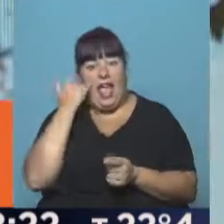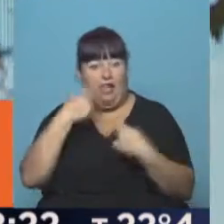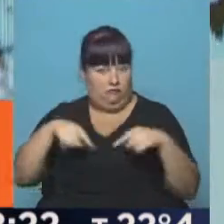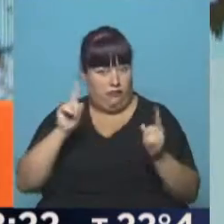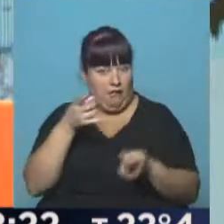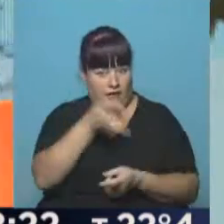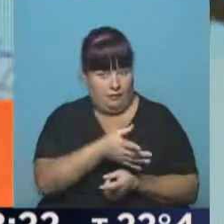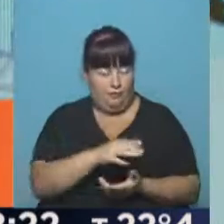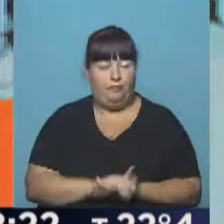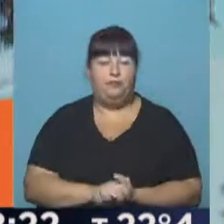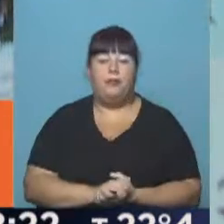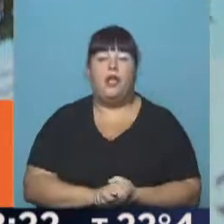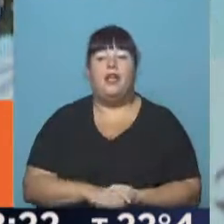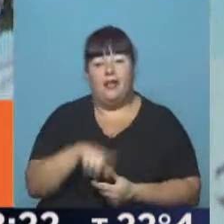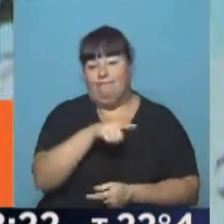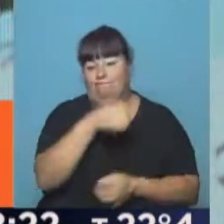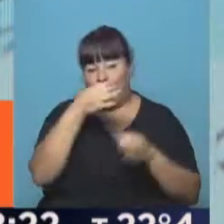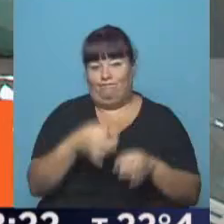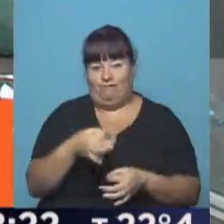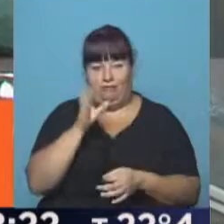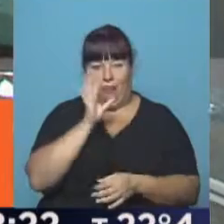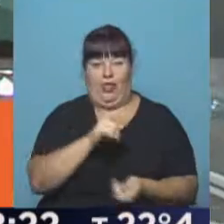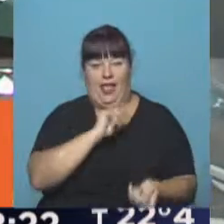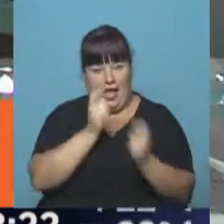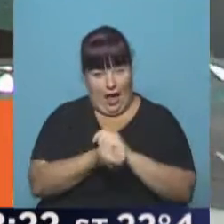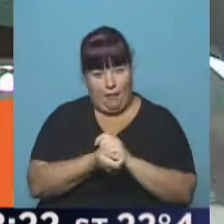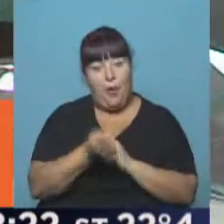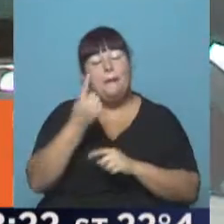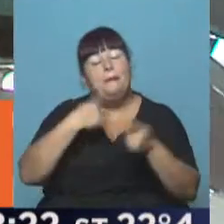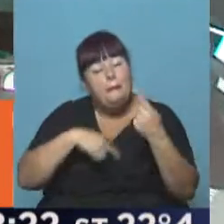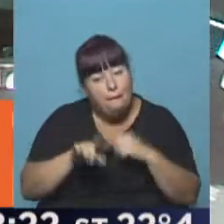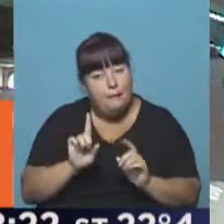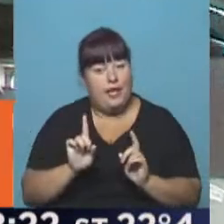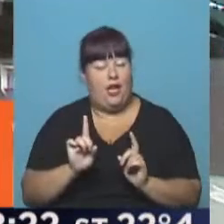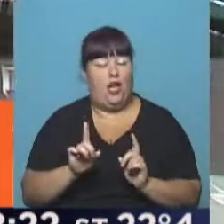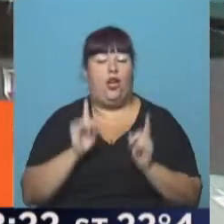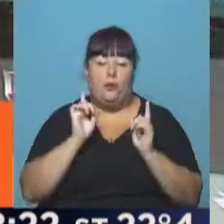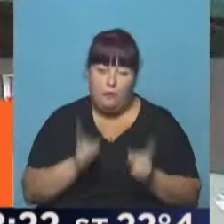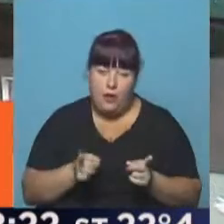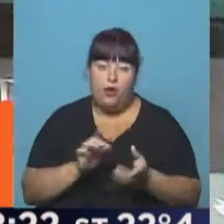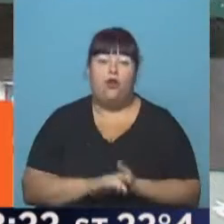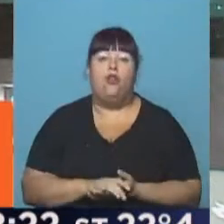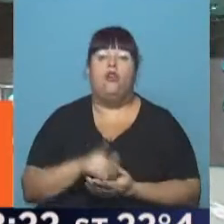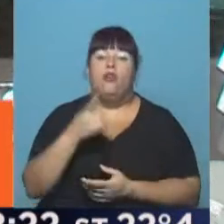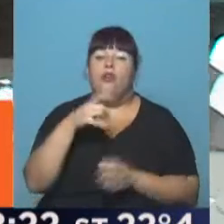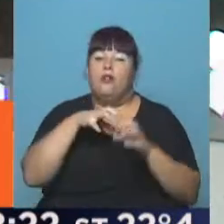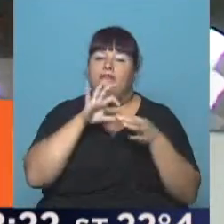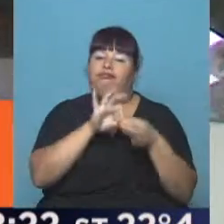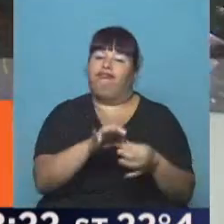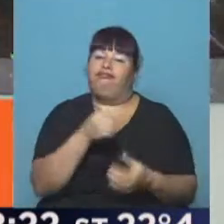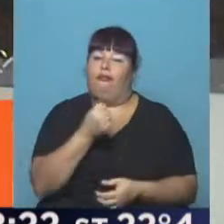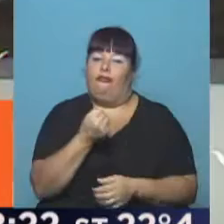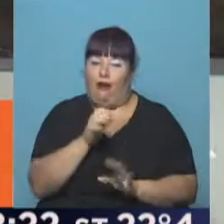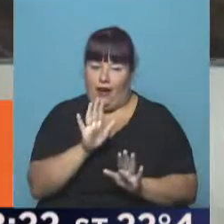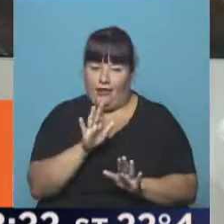¿no?, marca un notable cambio. Sin embargo, hay un arraigo muy